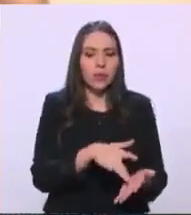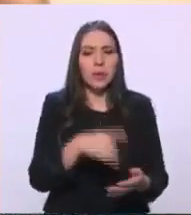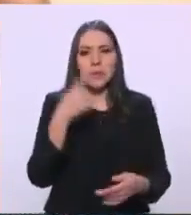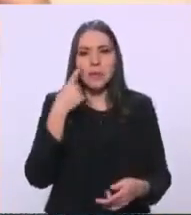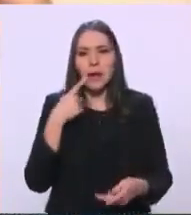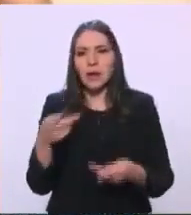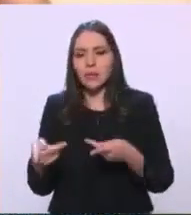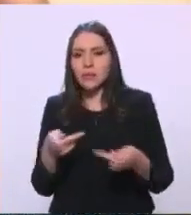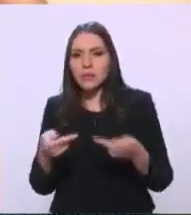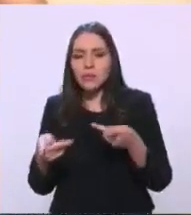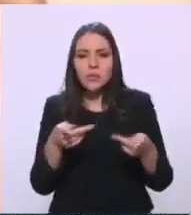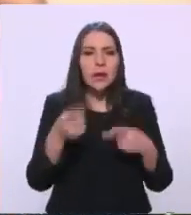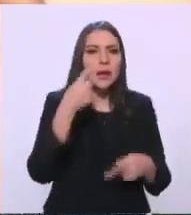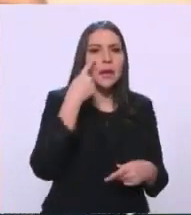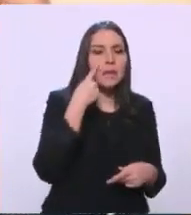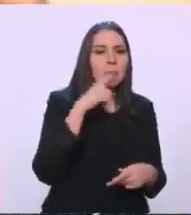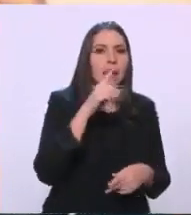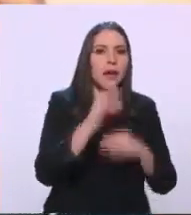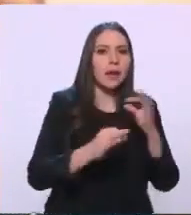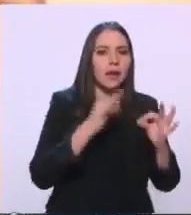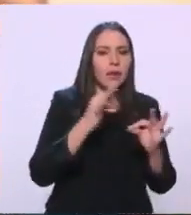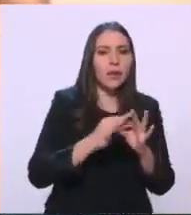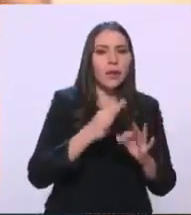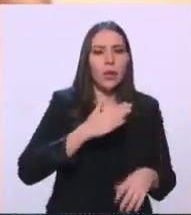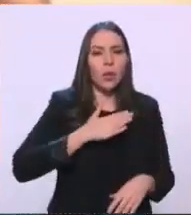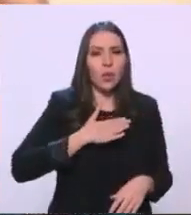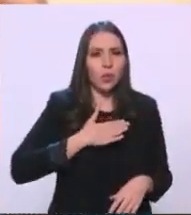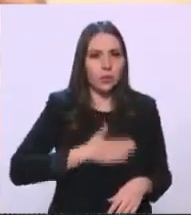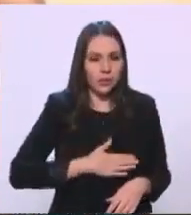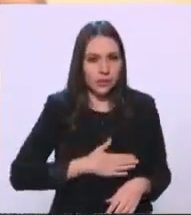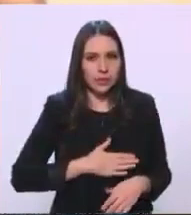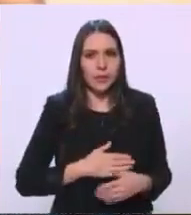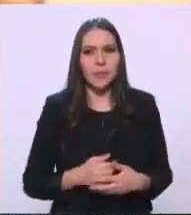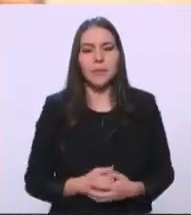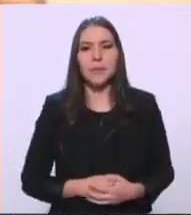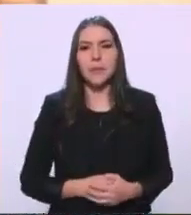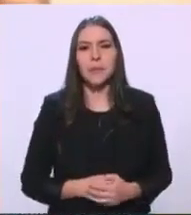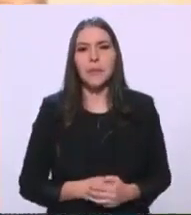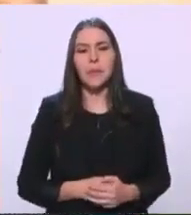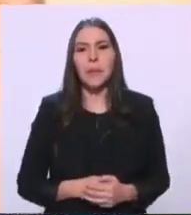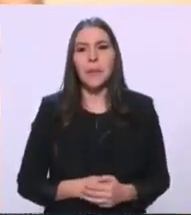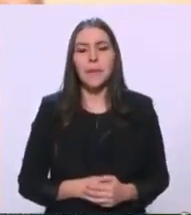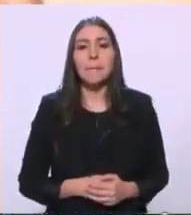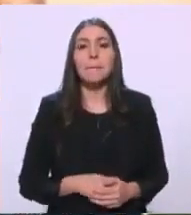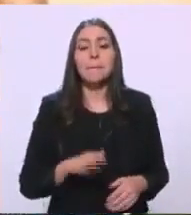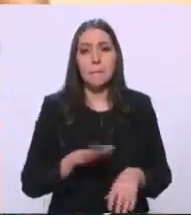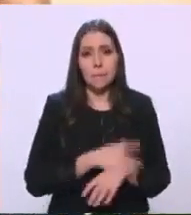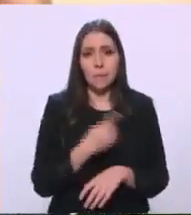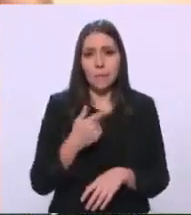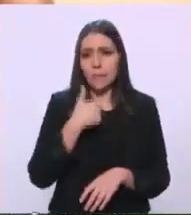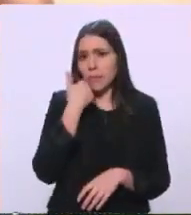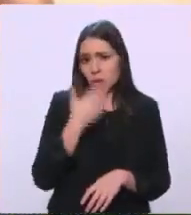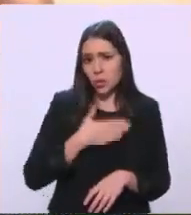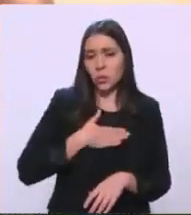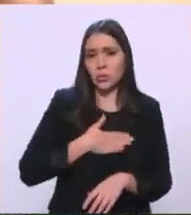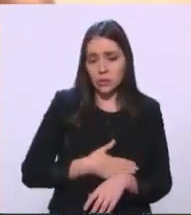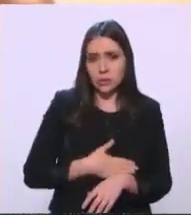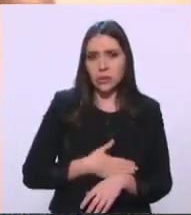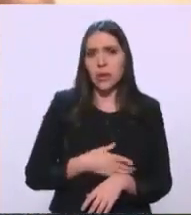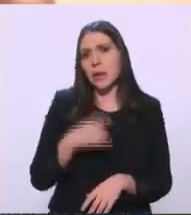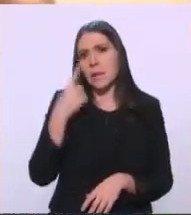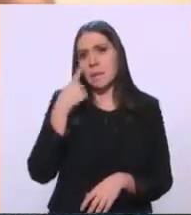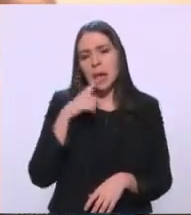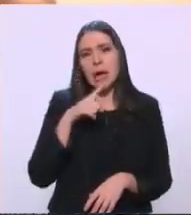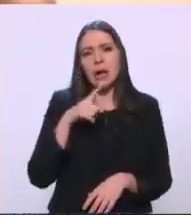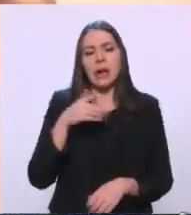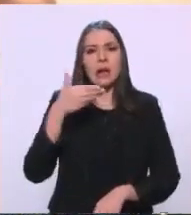política de la noción de justicia, que es una noción de castigo a los que se